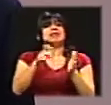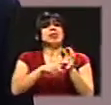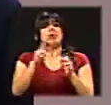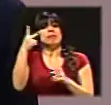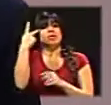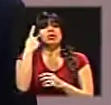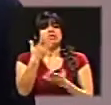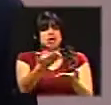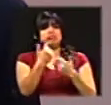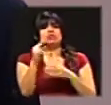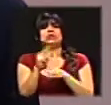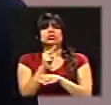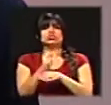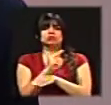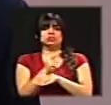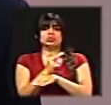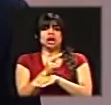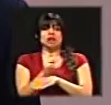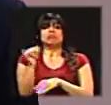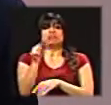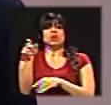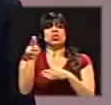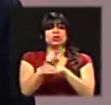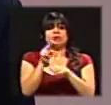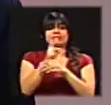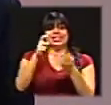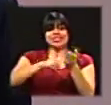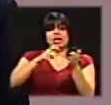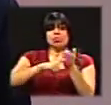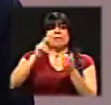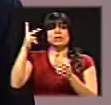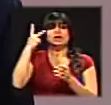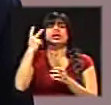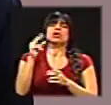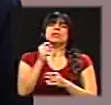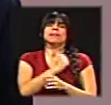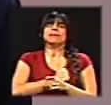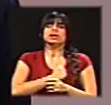política, voy a hacer uso. Incluso está haciendo uso de la deuda política, perdón,